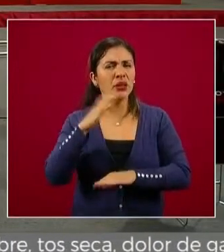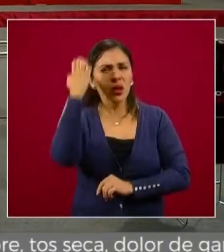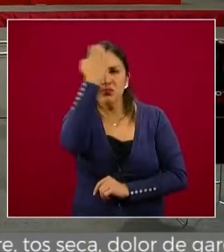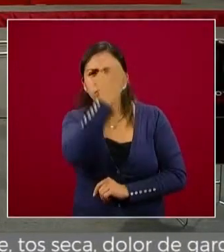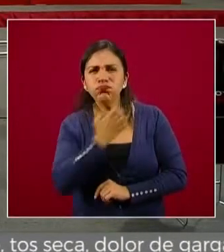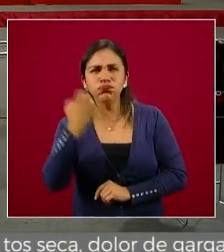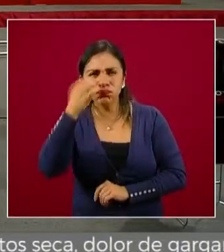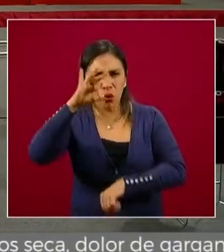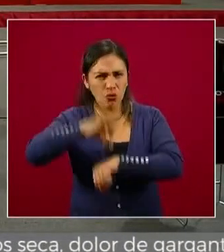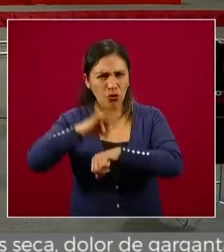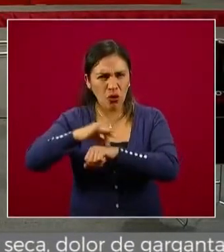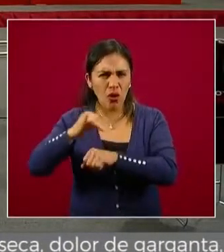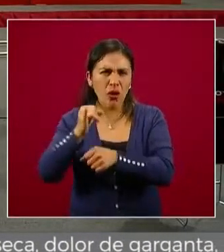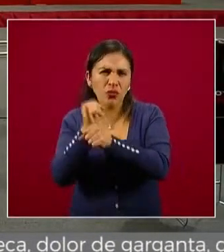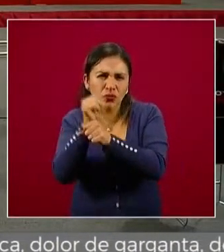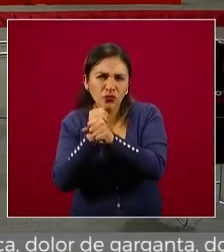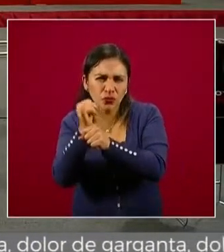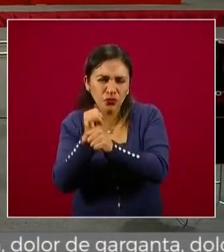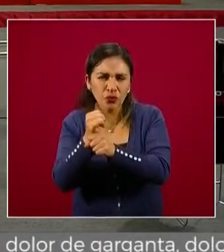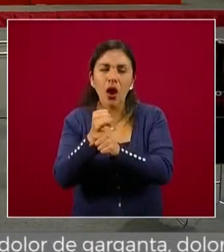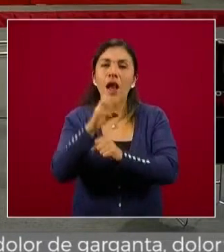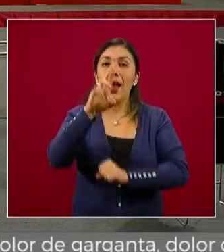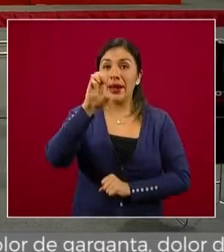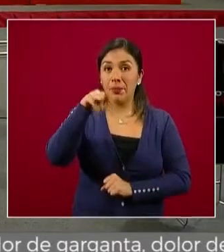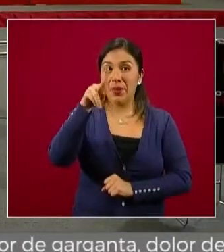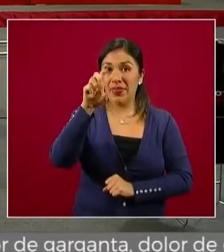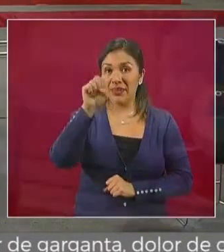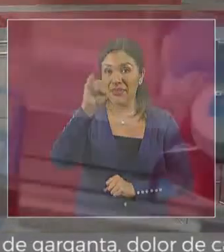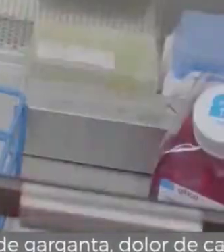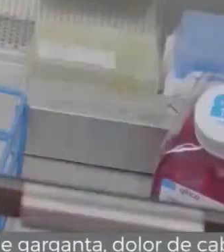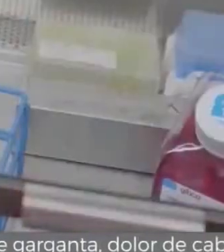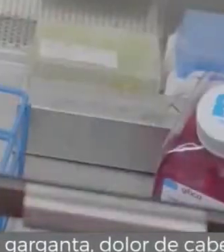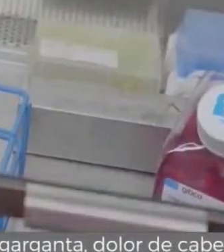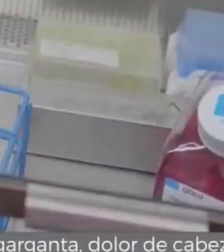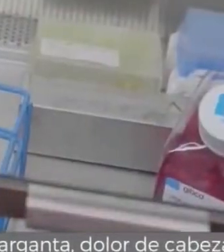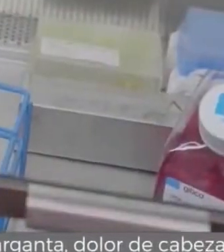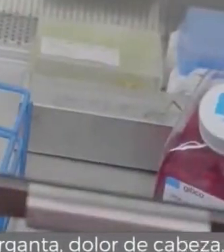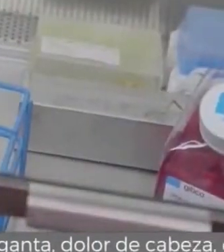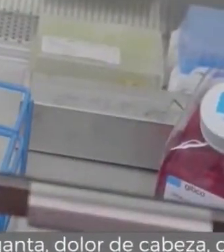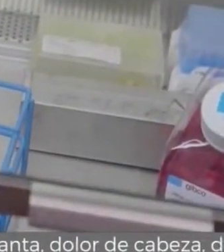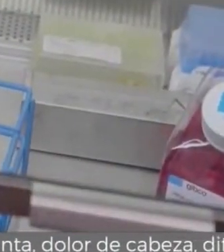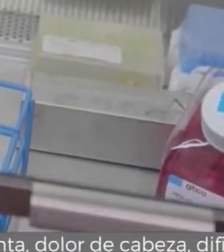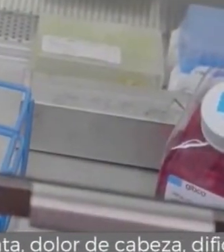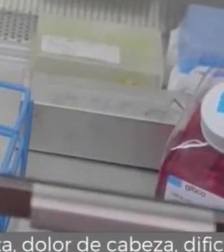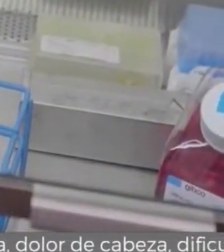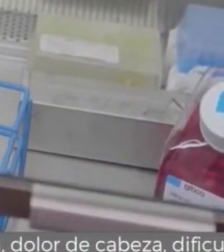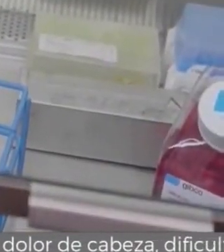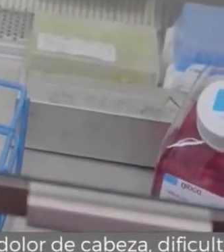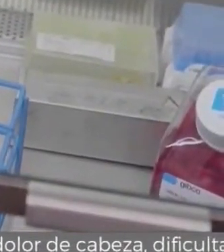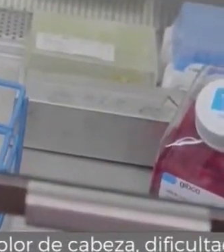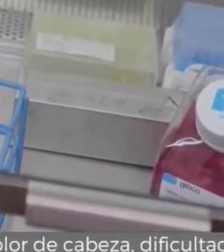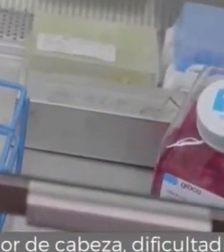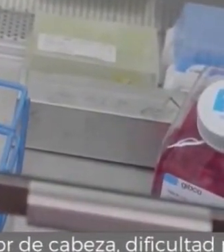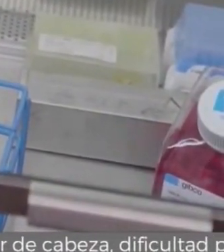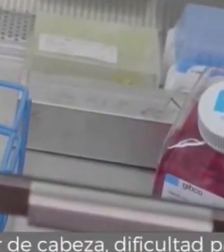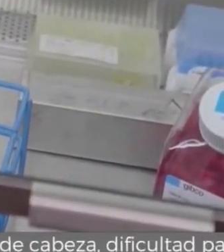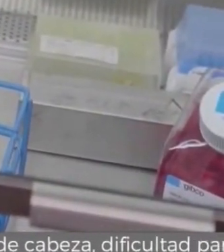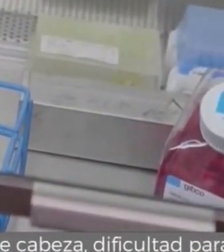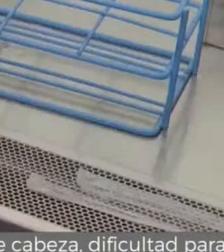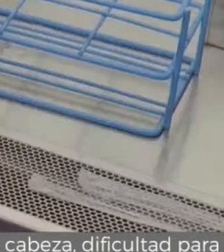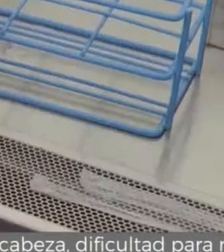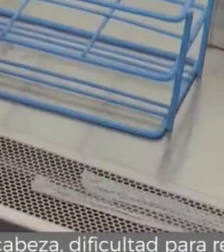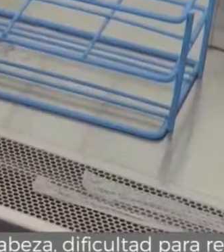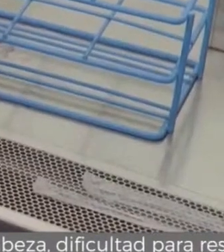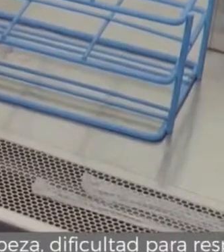ya que estaba al que se lo estaba aplicando. Recordarás, Álvaro, que en algún momento dimos la noticia hace un par de semanas, la